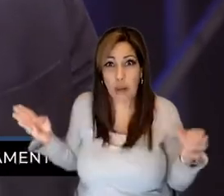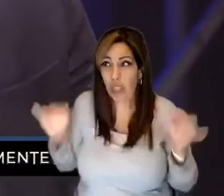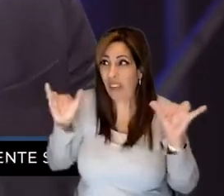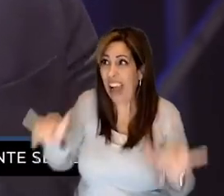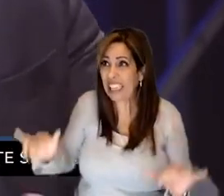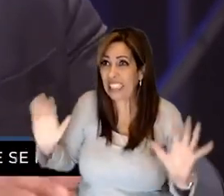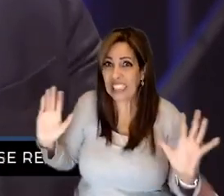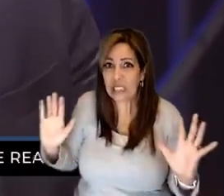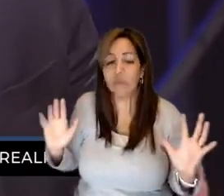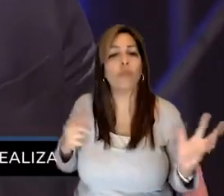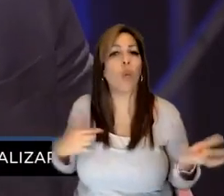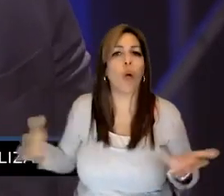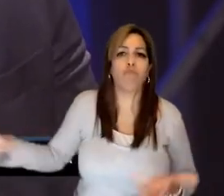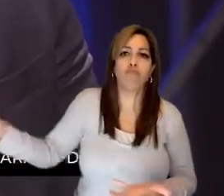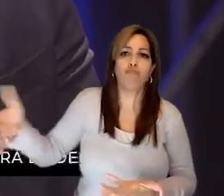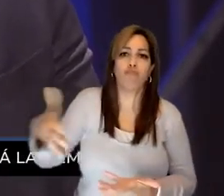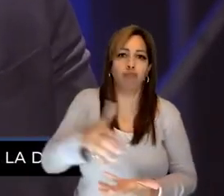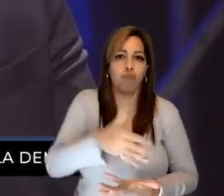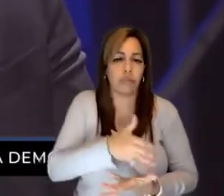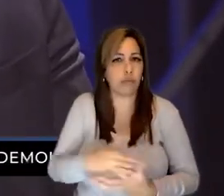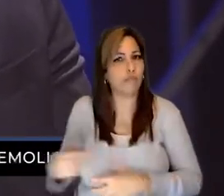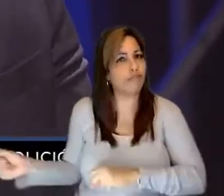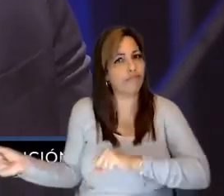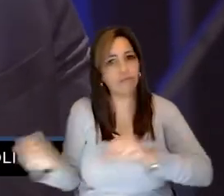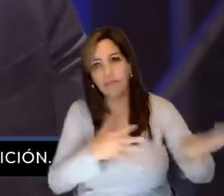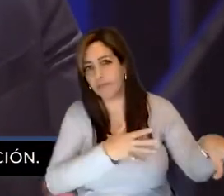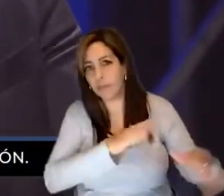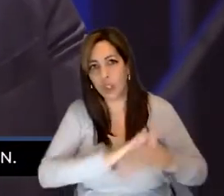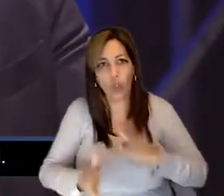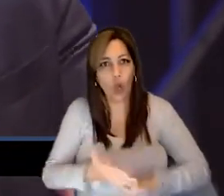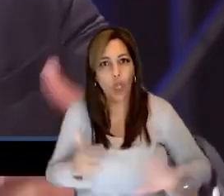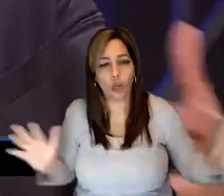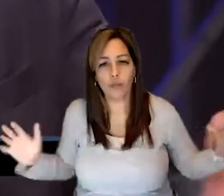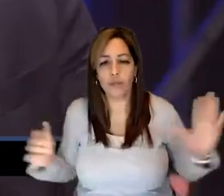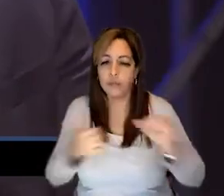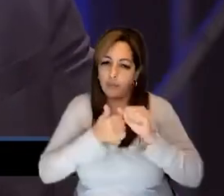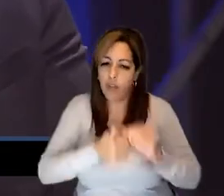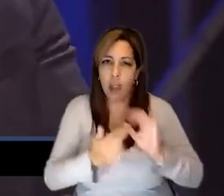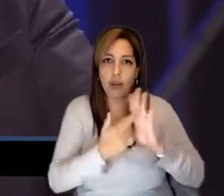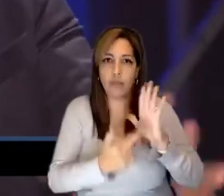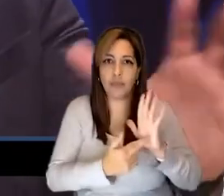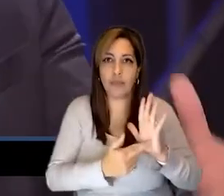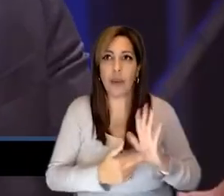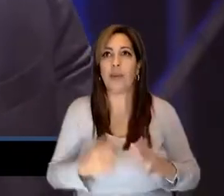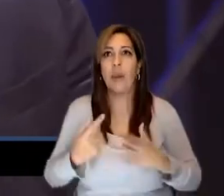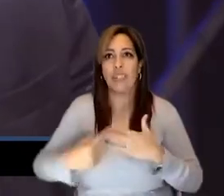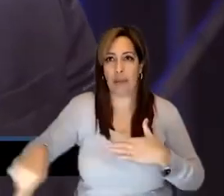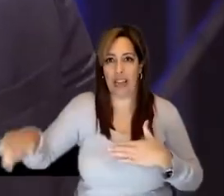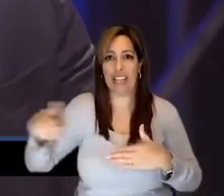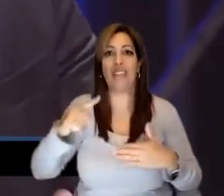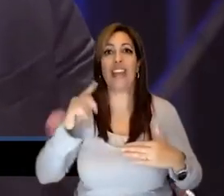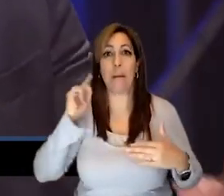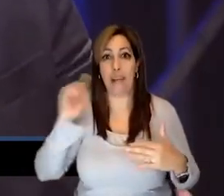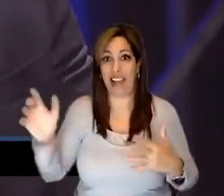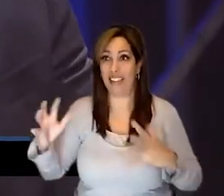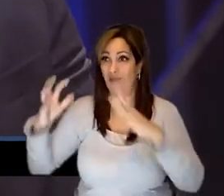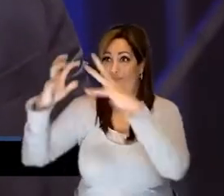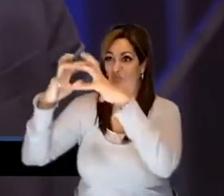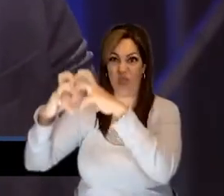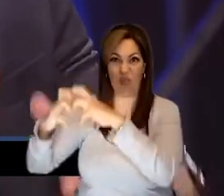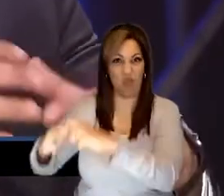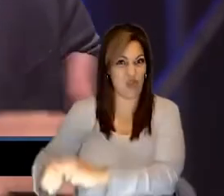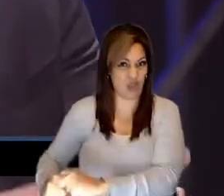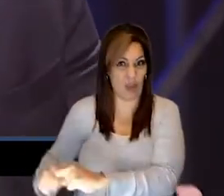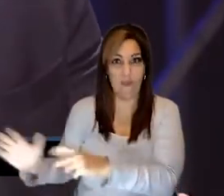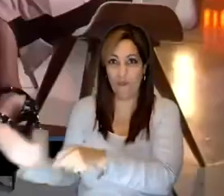Uh-huh. Lo hemos decomisado como manda por ley y reglamento. Y la próxima semana va a haber un evento grande que van a ver, que es la demolición del